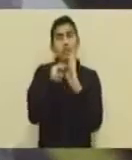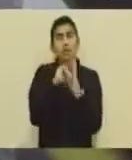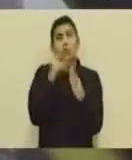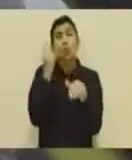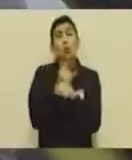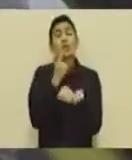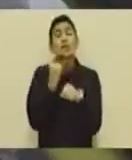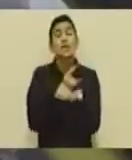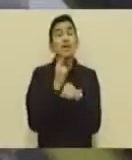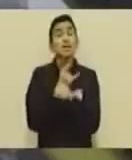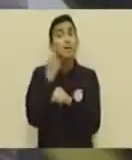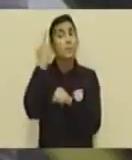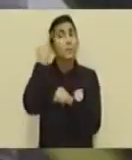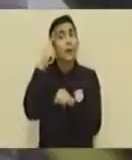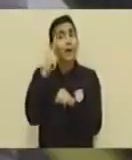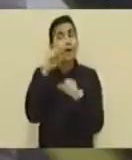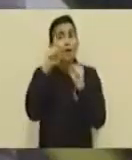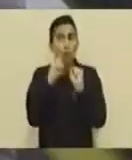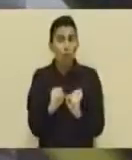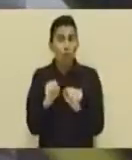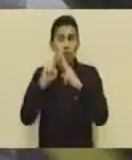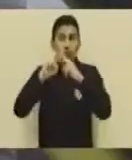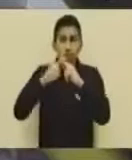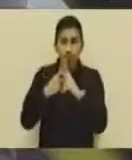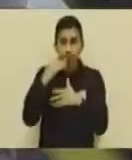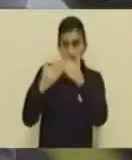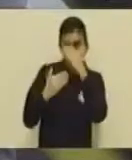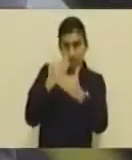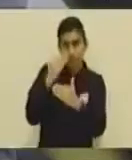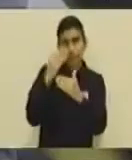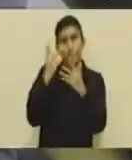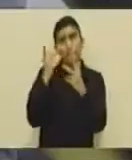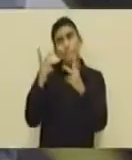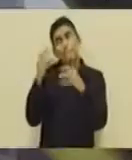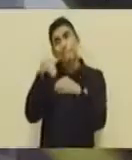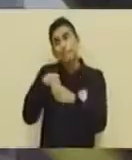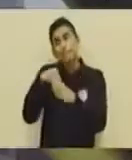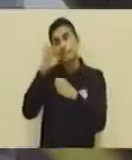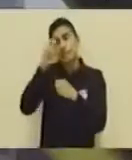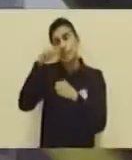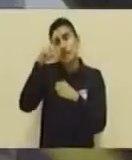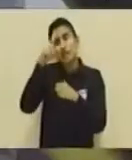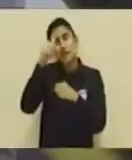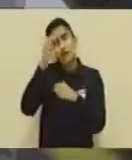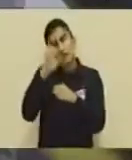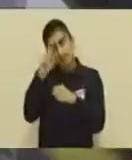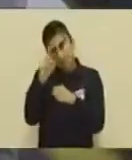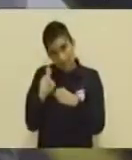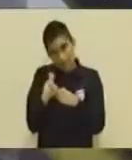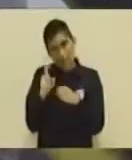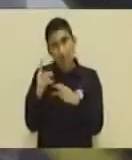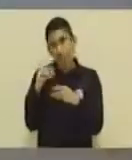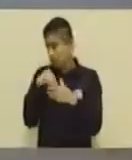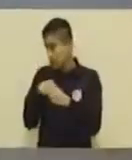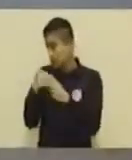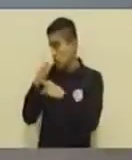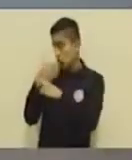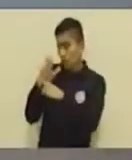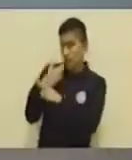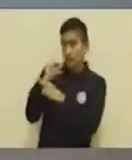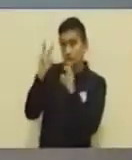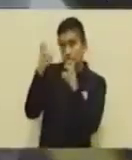utilizar a la hora de formar, en este caso, enlaces covalentes, que es cuando se comparten los